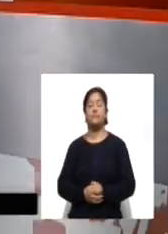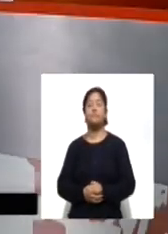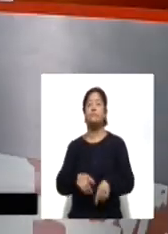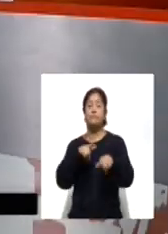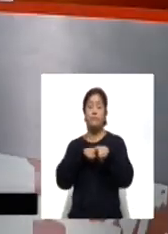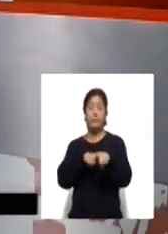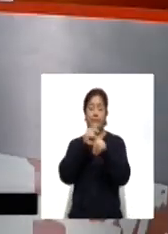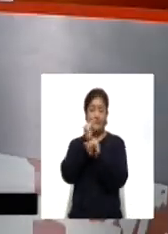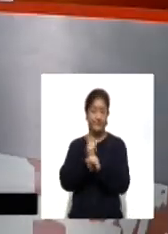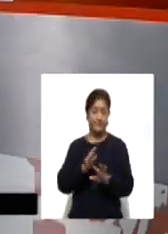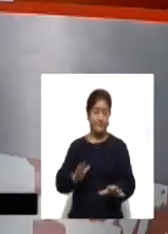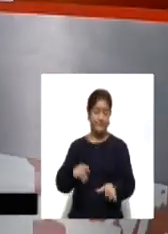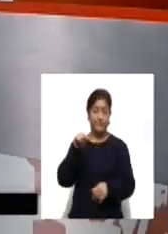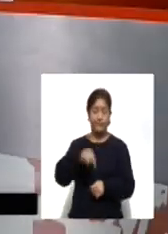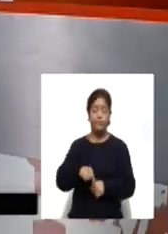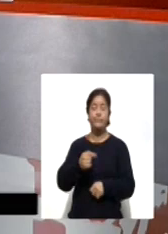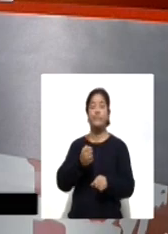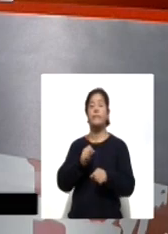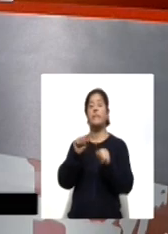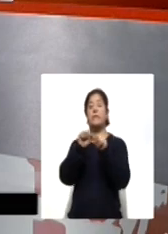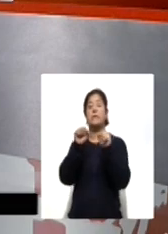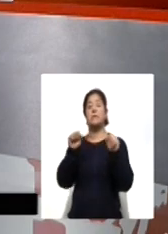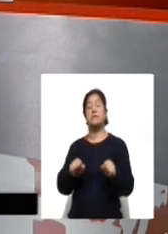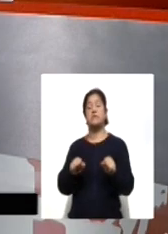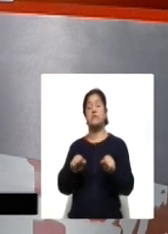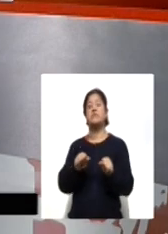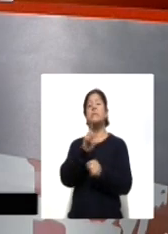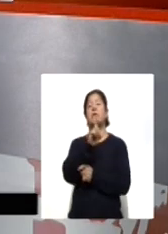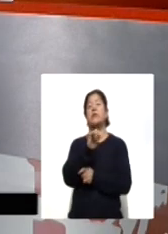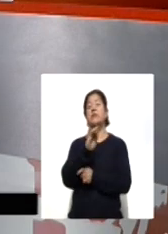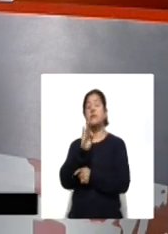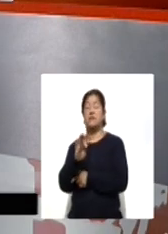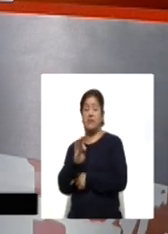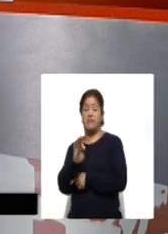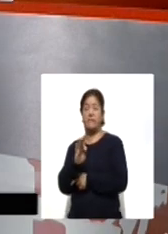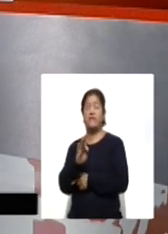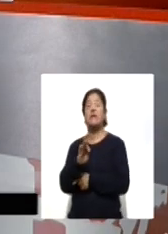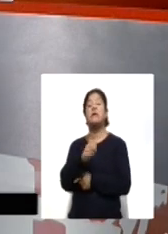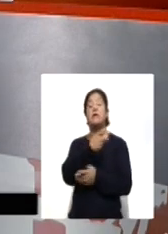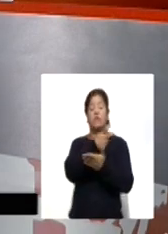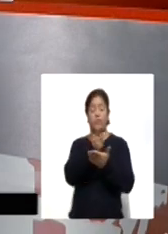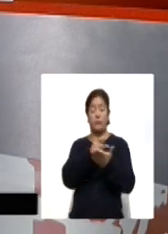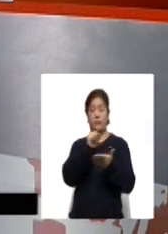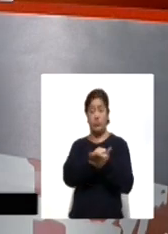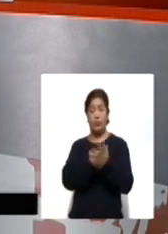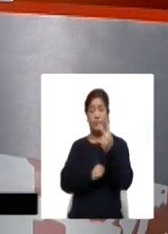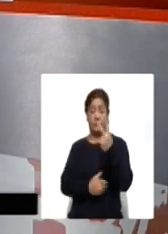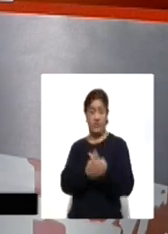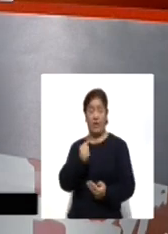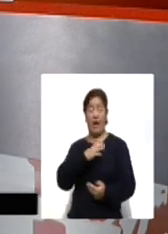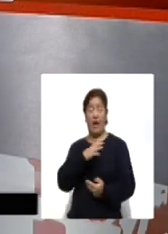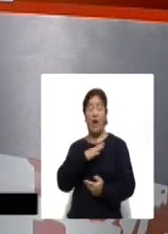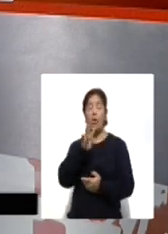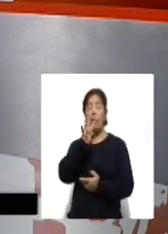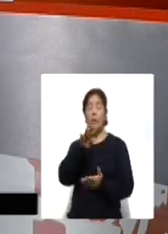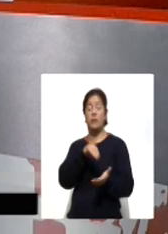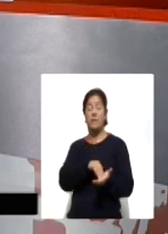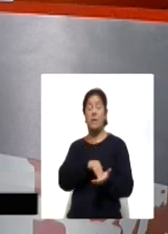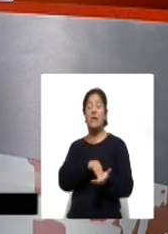Continuamos con la información local. El Sistema Estatal para el Desarrollo Integral de la Familia y Supérate Mujeres entregaron 4.000